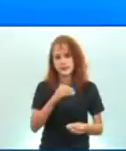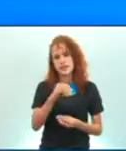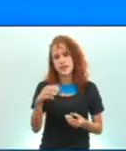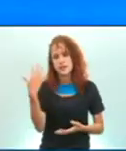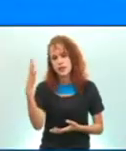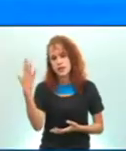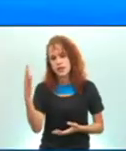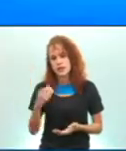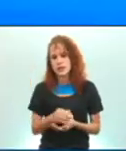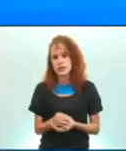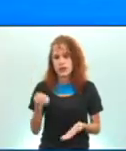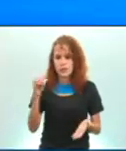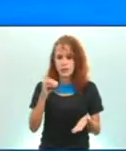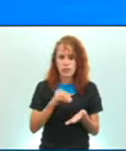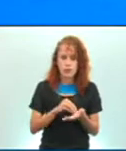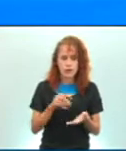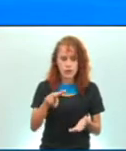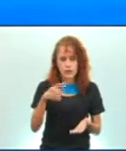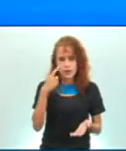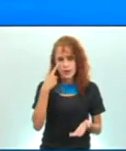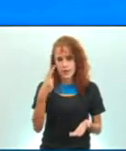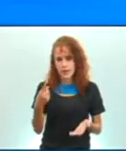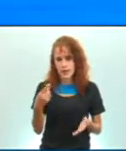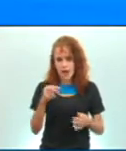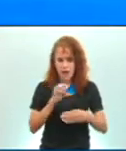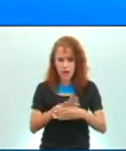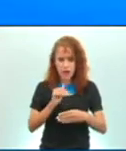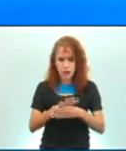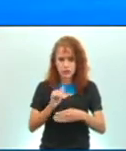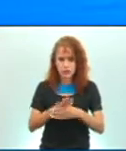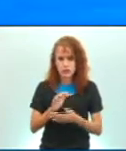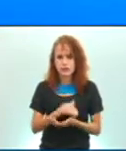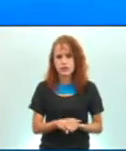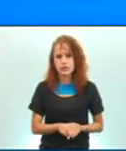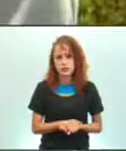El cambio climático impone nuevas miradas a la zona costera.